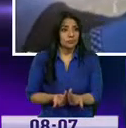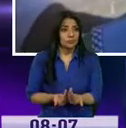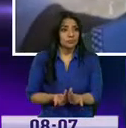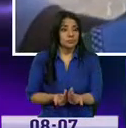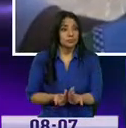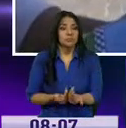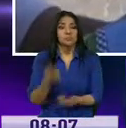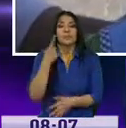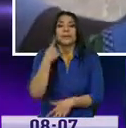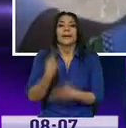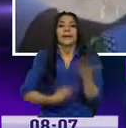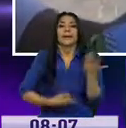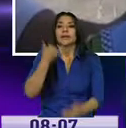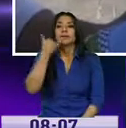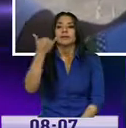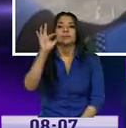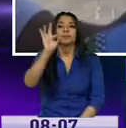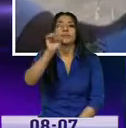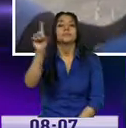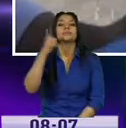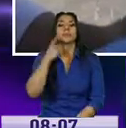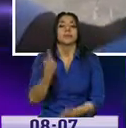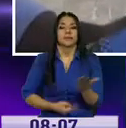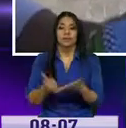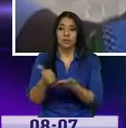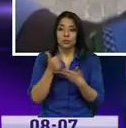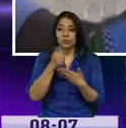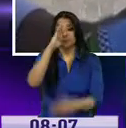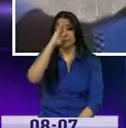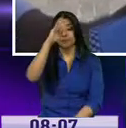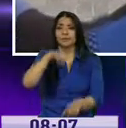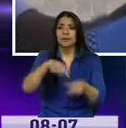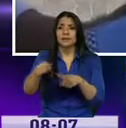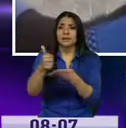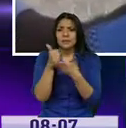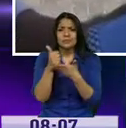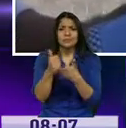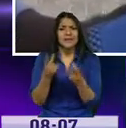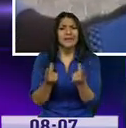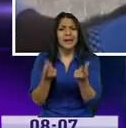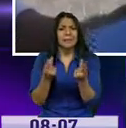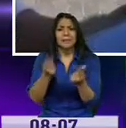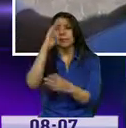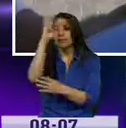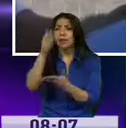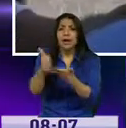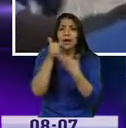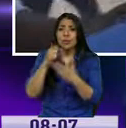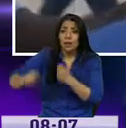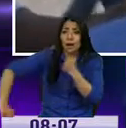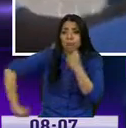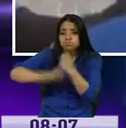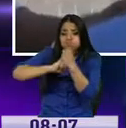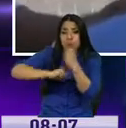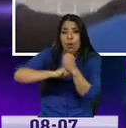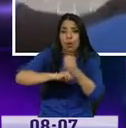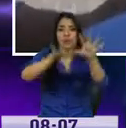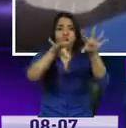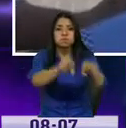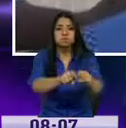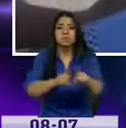Entonces, ¿para qué? Es lo que preguntamos. Si el agente de tránsito pide respaldo a la Policía Nacional para que lo